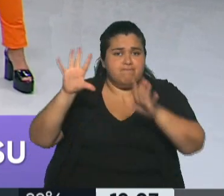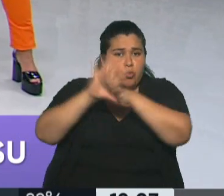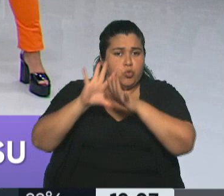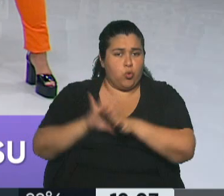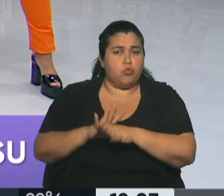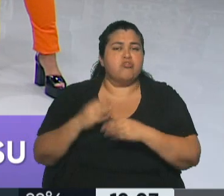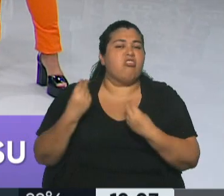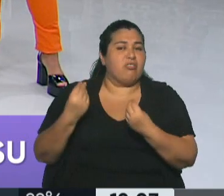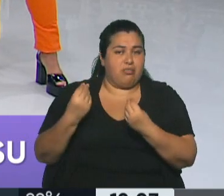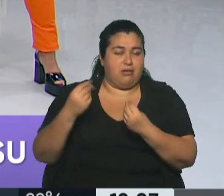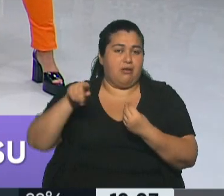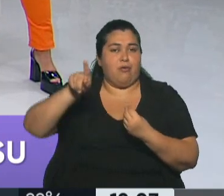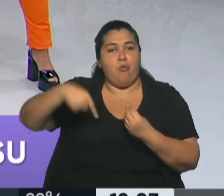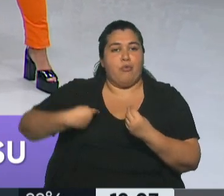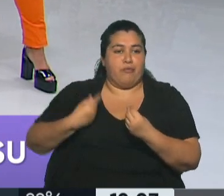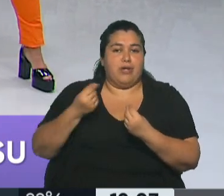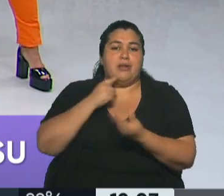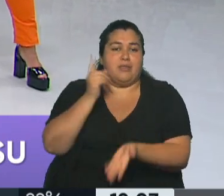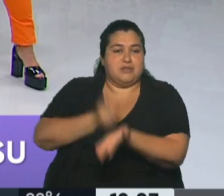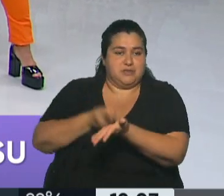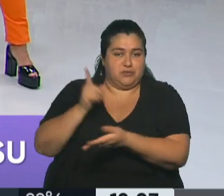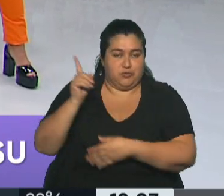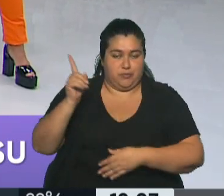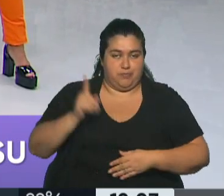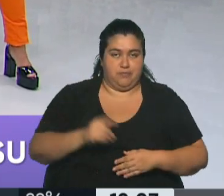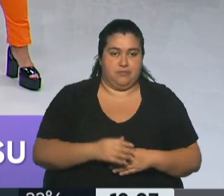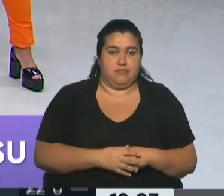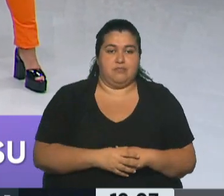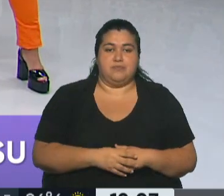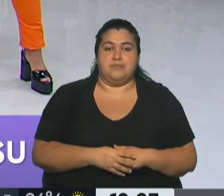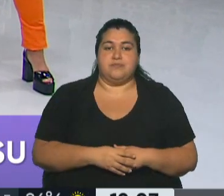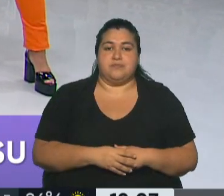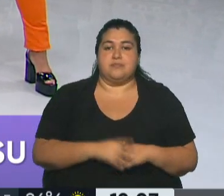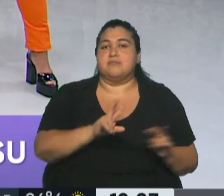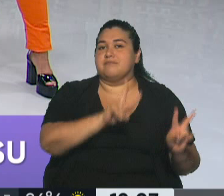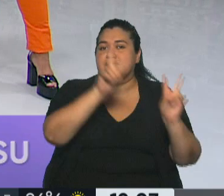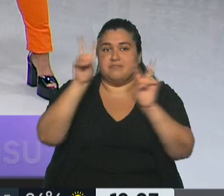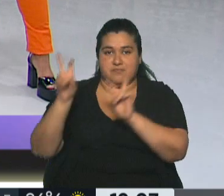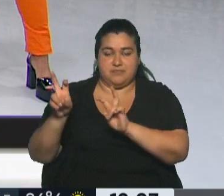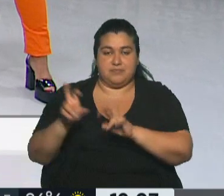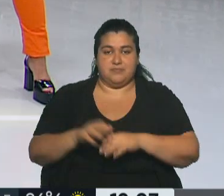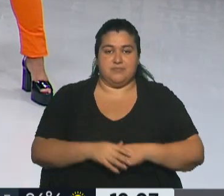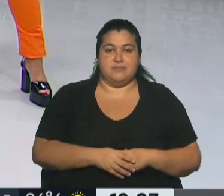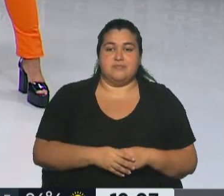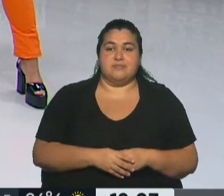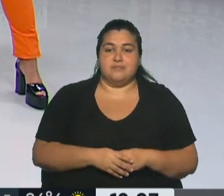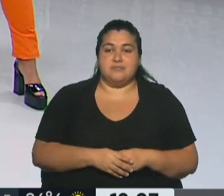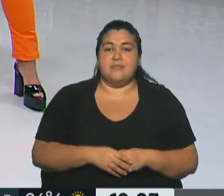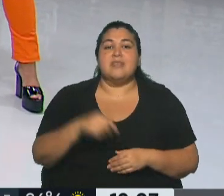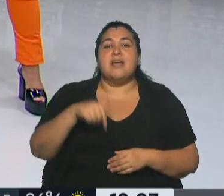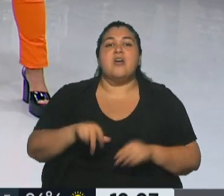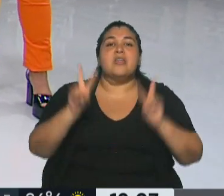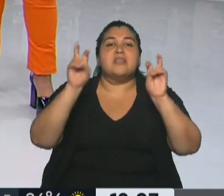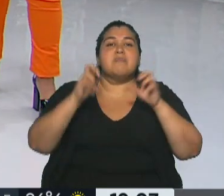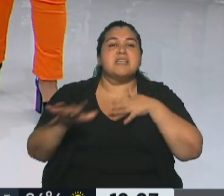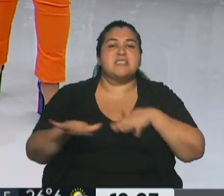significa justamente esta medida del gobierno nacional y cambiamos de tema lógicamente sí Bueno ahora vamos a referirnos a la